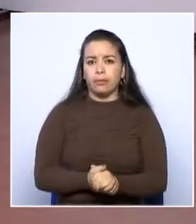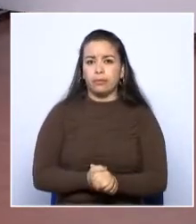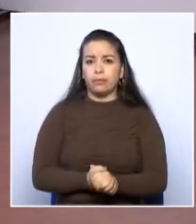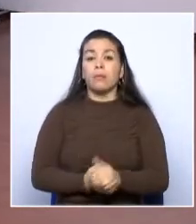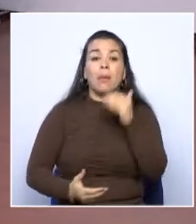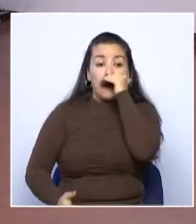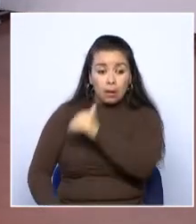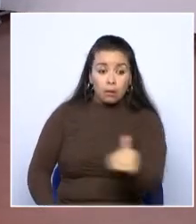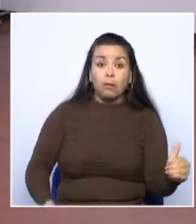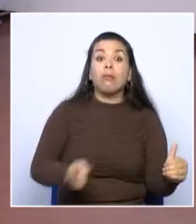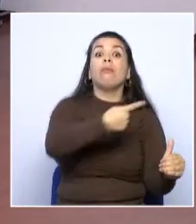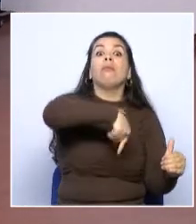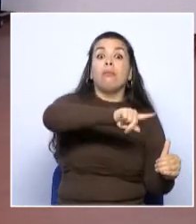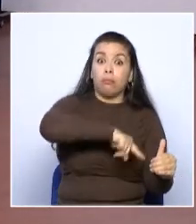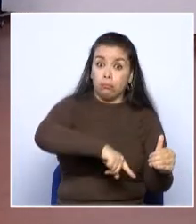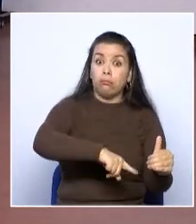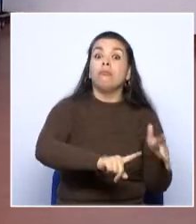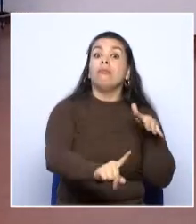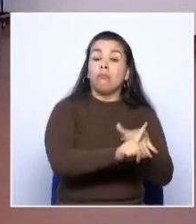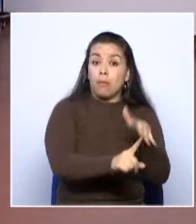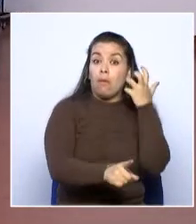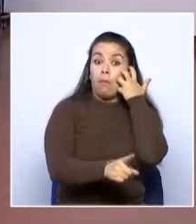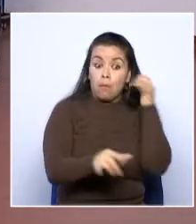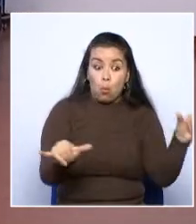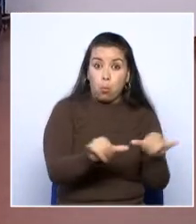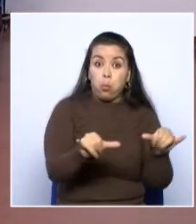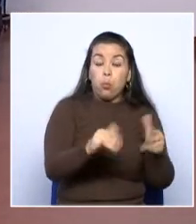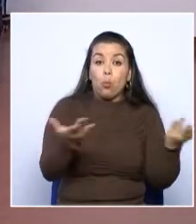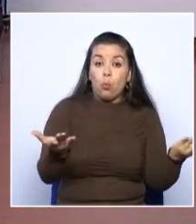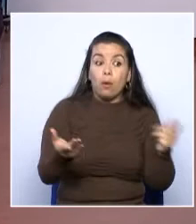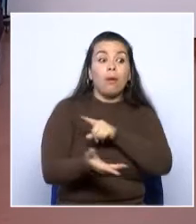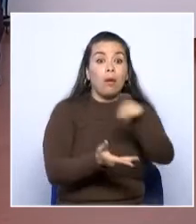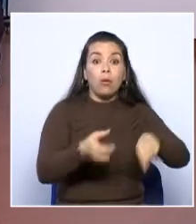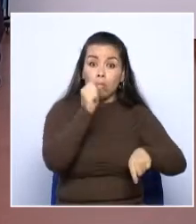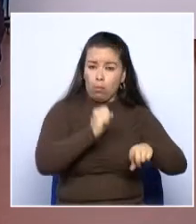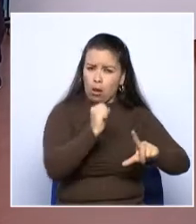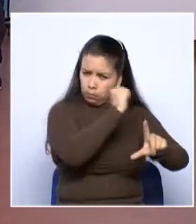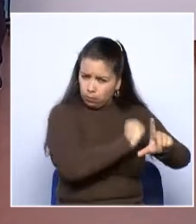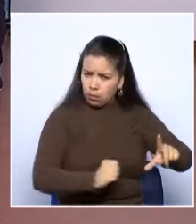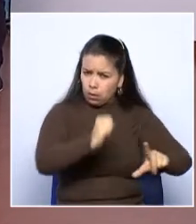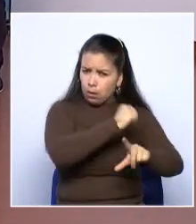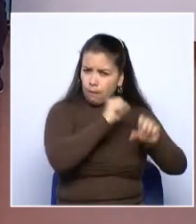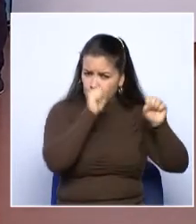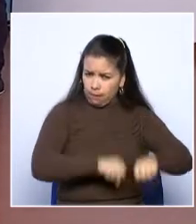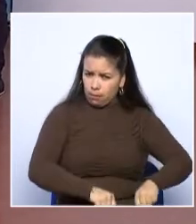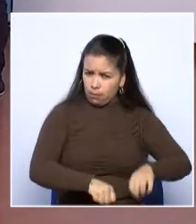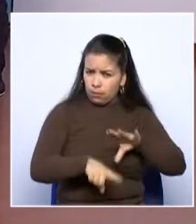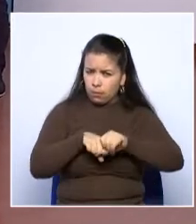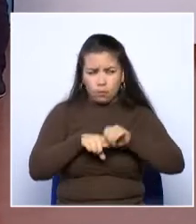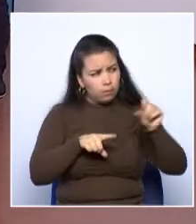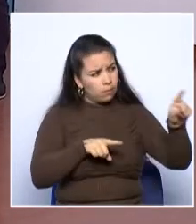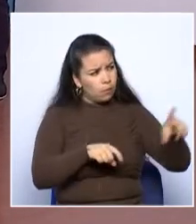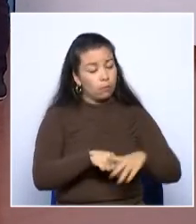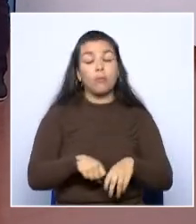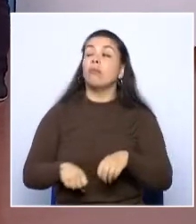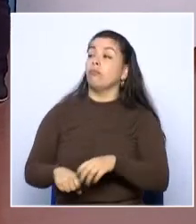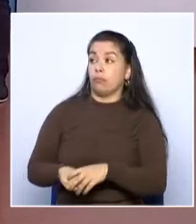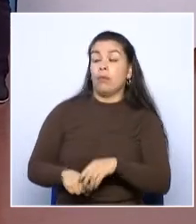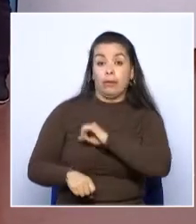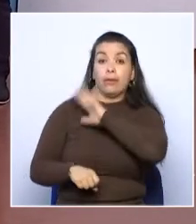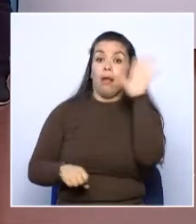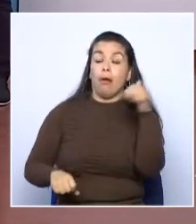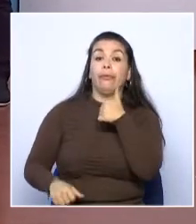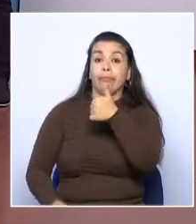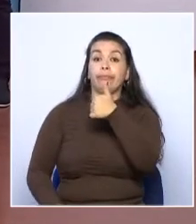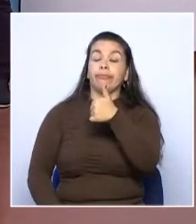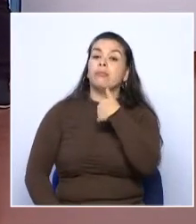niños también se enferman. Entonces a un niño también se le pueden hacer ecografías dentro de esa consulta. Sí, claro, teniendo en cuenta